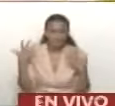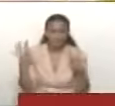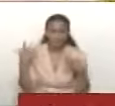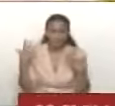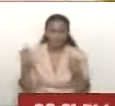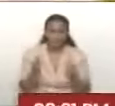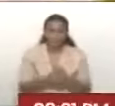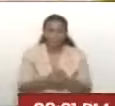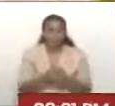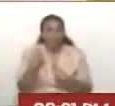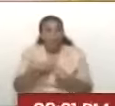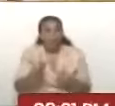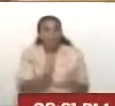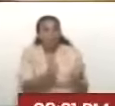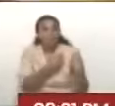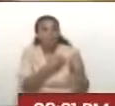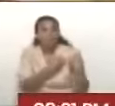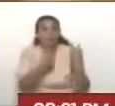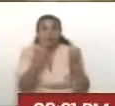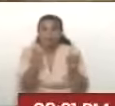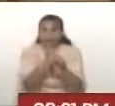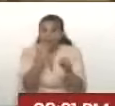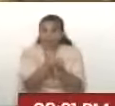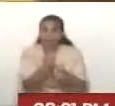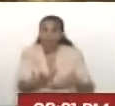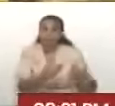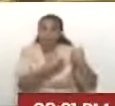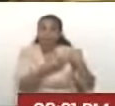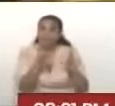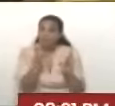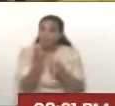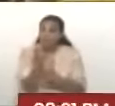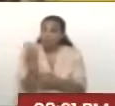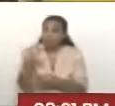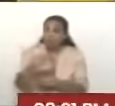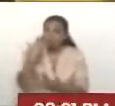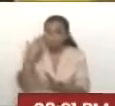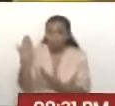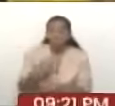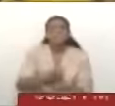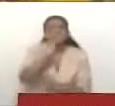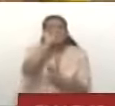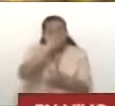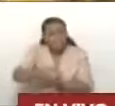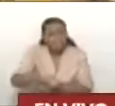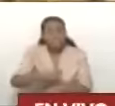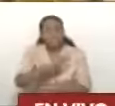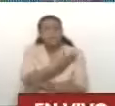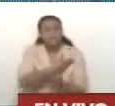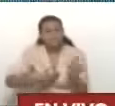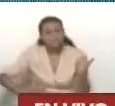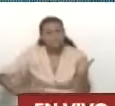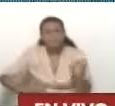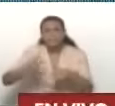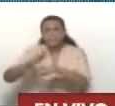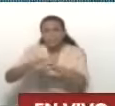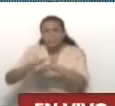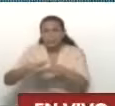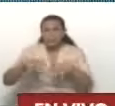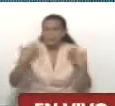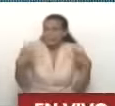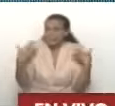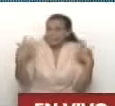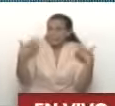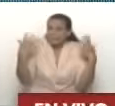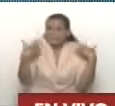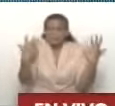Hay algunas tareas que quedaron pendientes, Deli. Así es, presidente, con tanto fervor, tanta